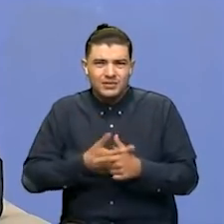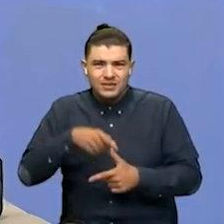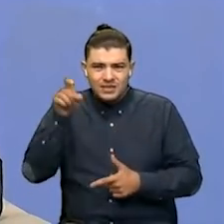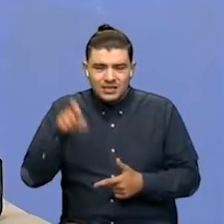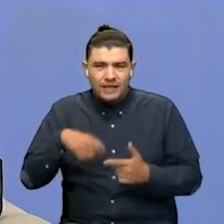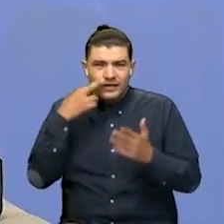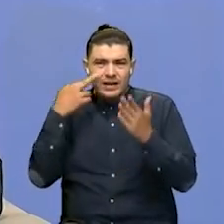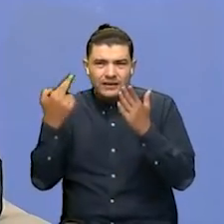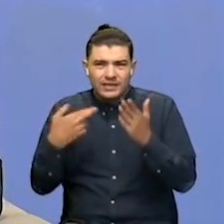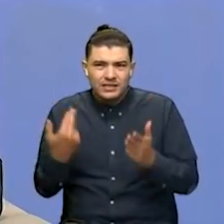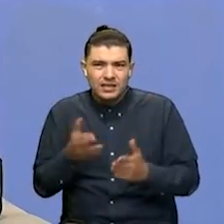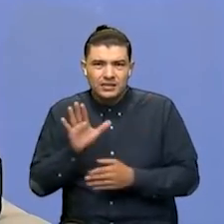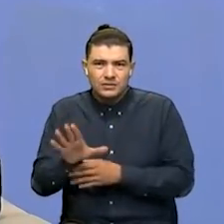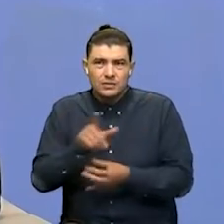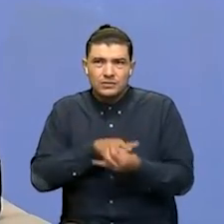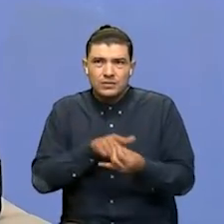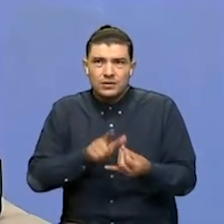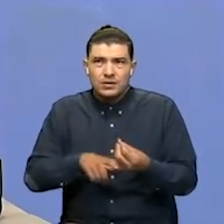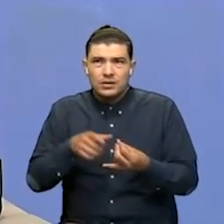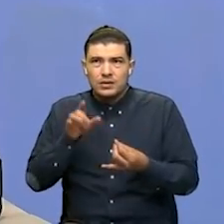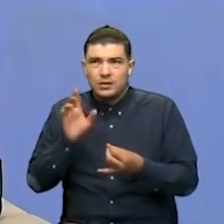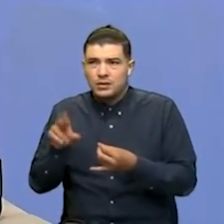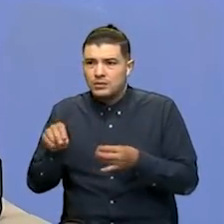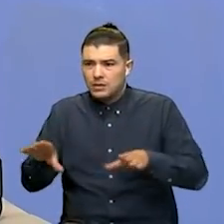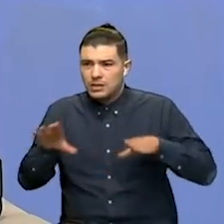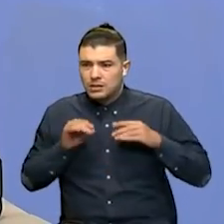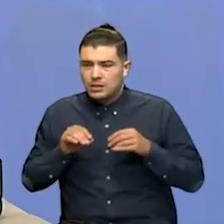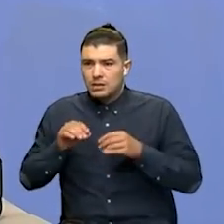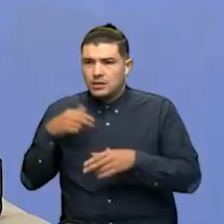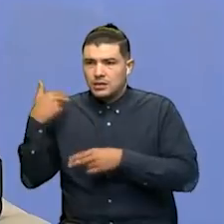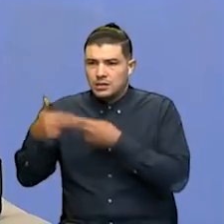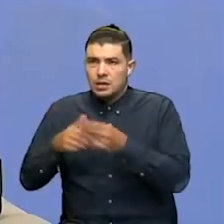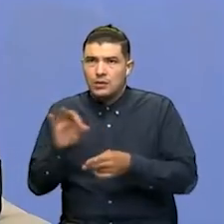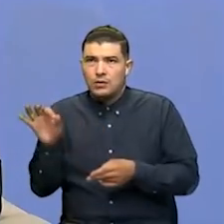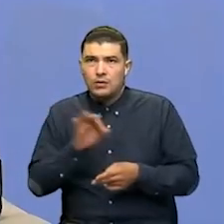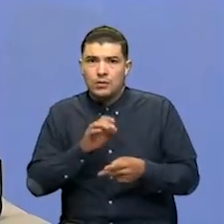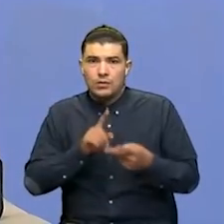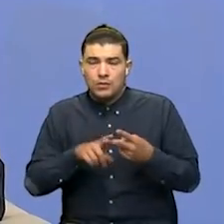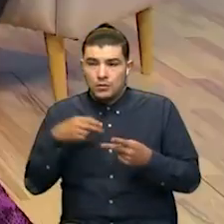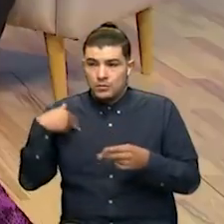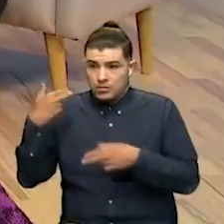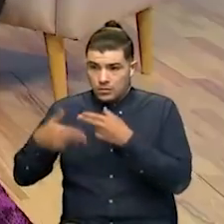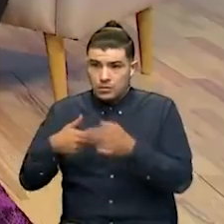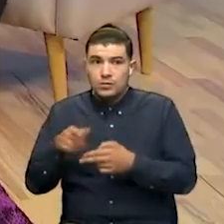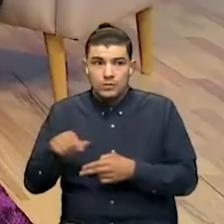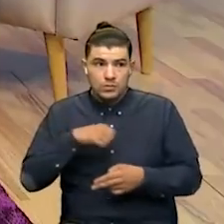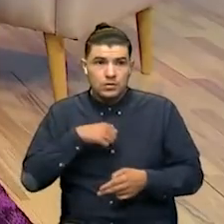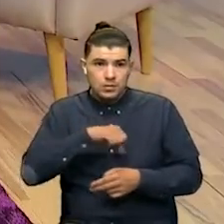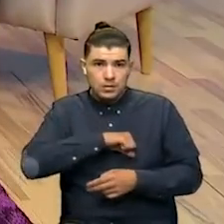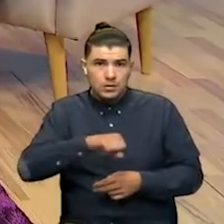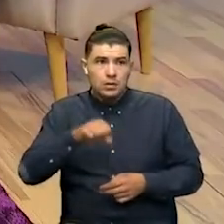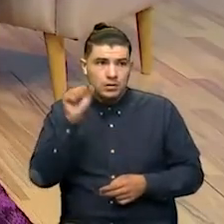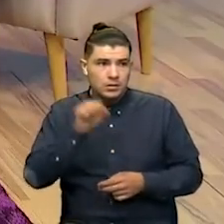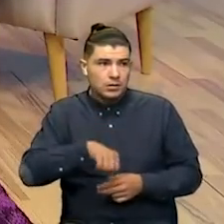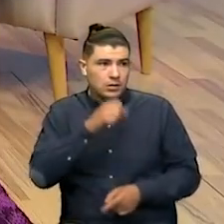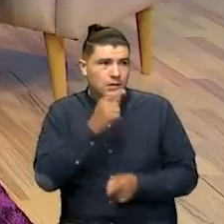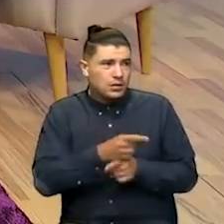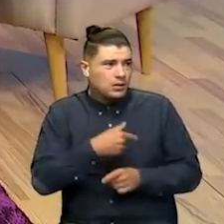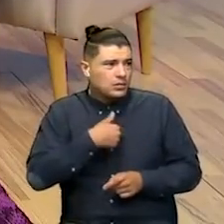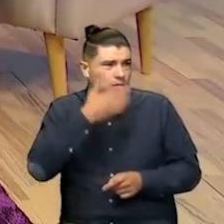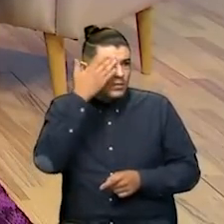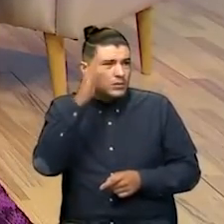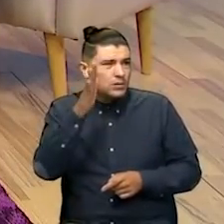el caso, el por qué no se presentó como heredero, fue que rechazó la herencia. Porque por sucesión tendría derecho. Exactamente, tendría derecho. Entonces no sé por